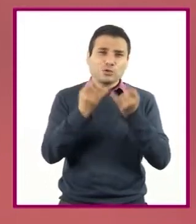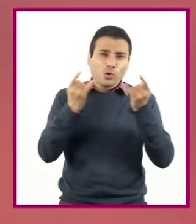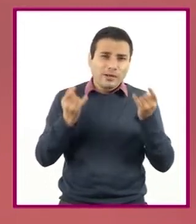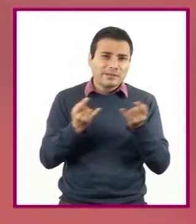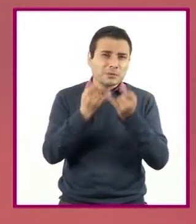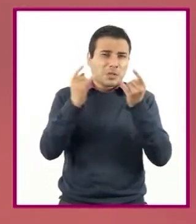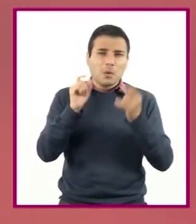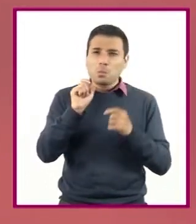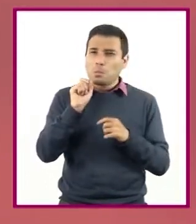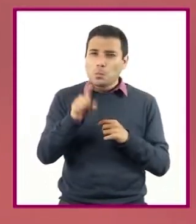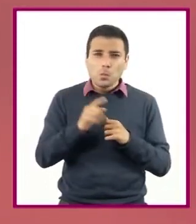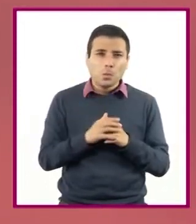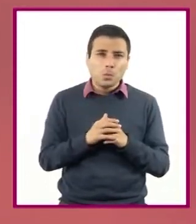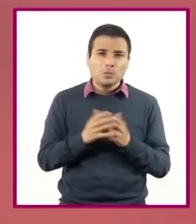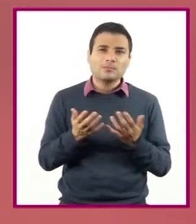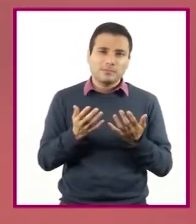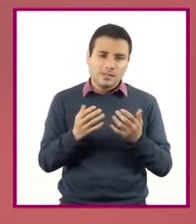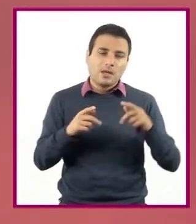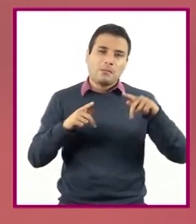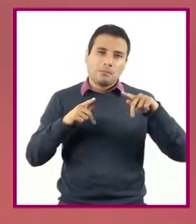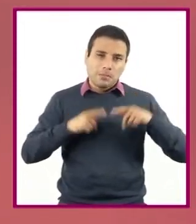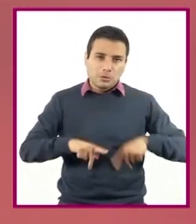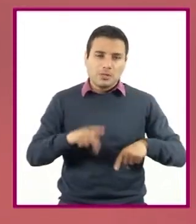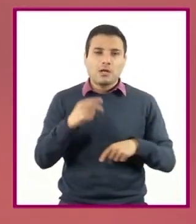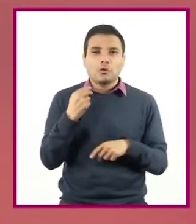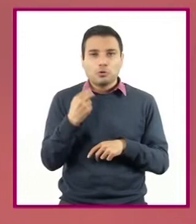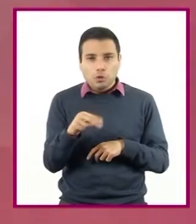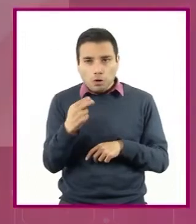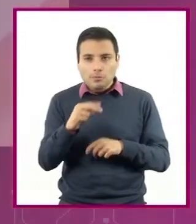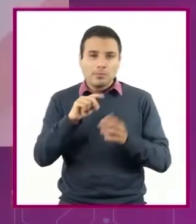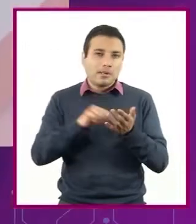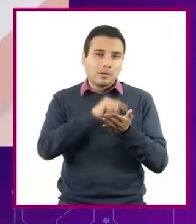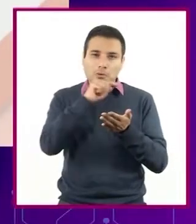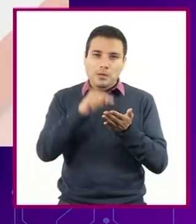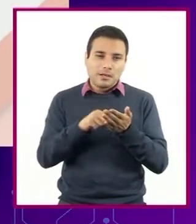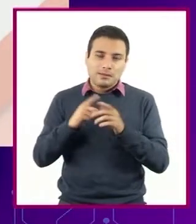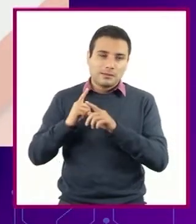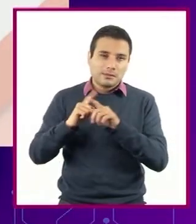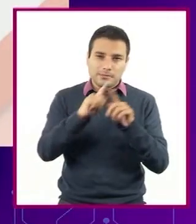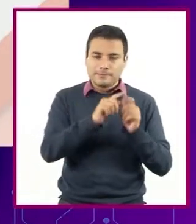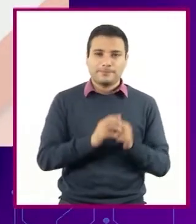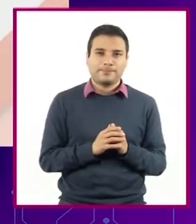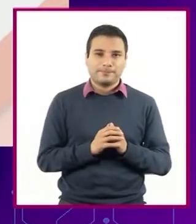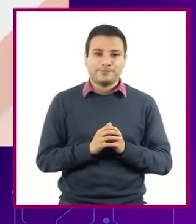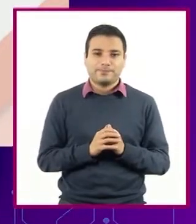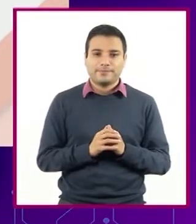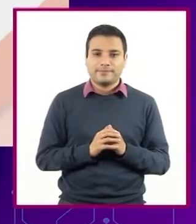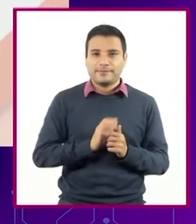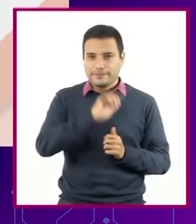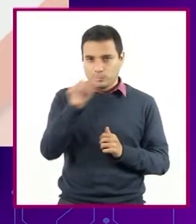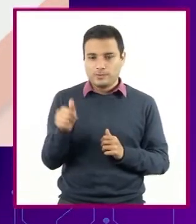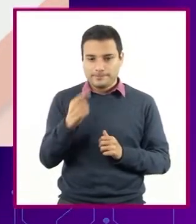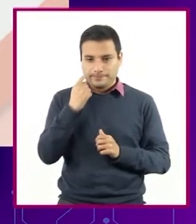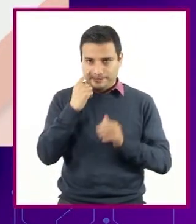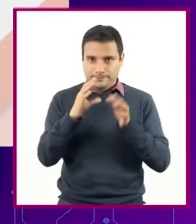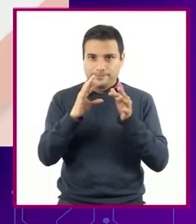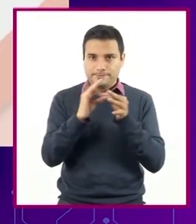esa historia, con diversos nombres y escenarios. Posteriormente se encontró una